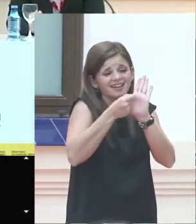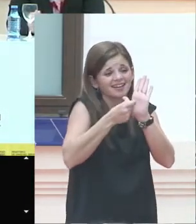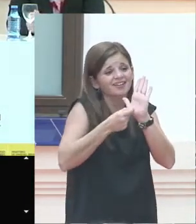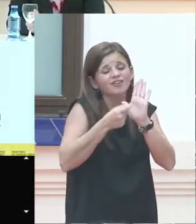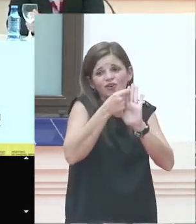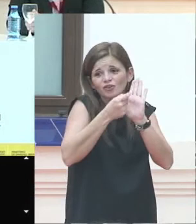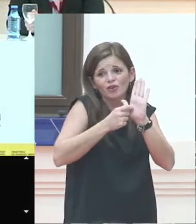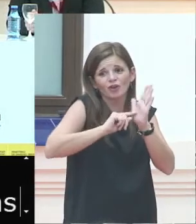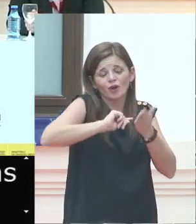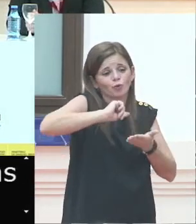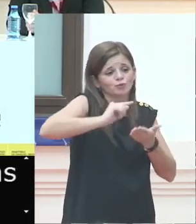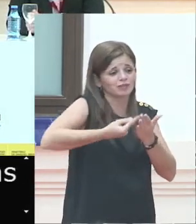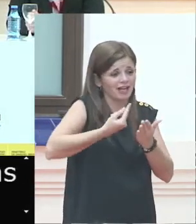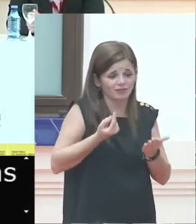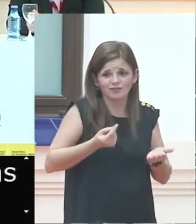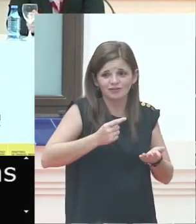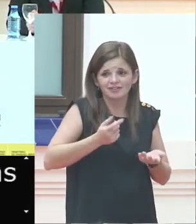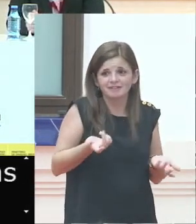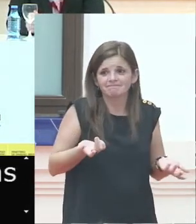¿Algún voluntario?